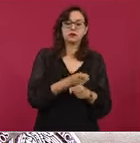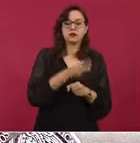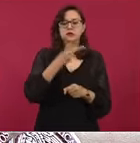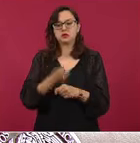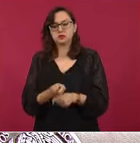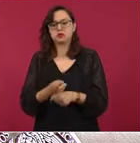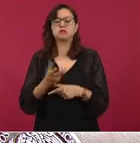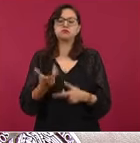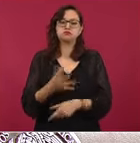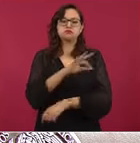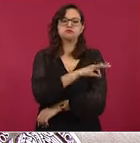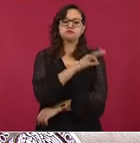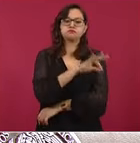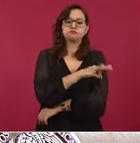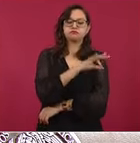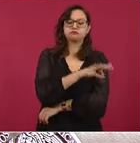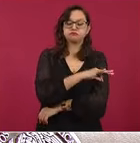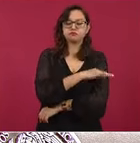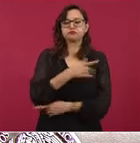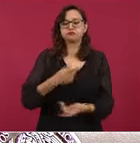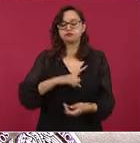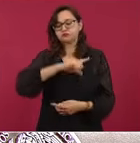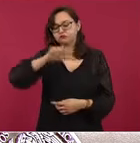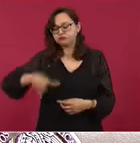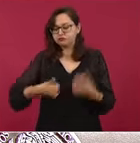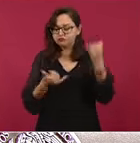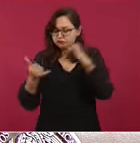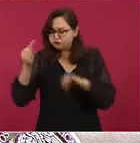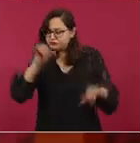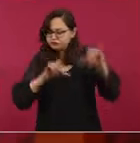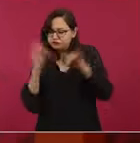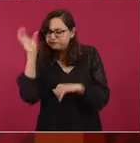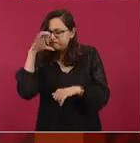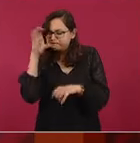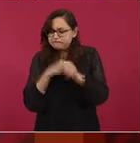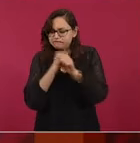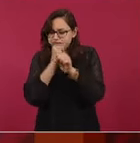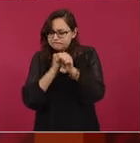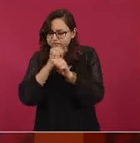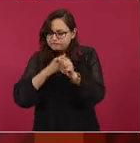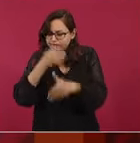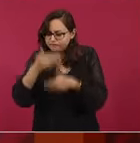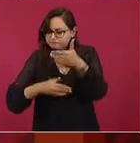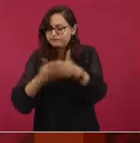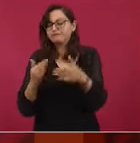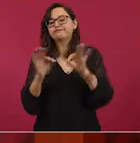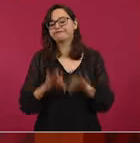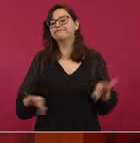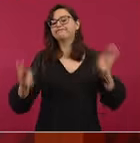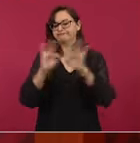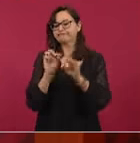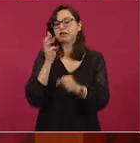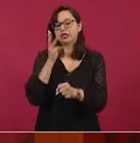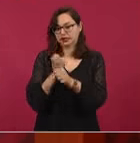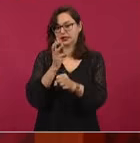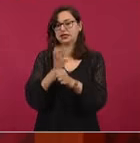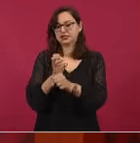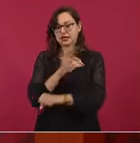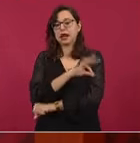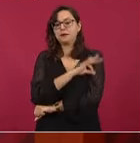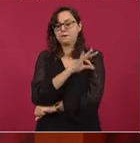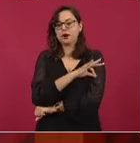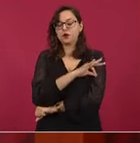con 1 sola dosis, la ciencia fue demostrando que era necesario tener un refuerzo de vacunación. Y con el refuerzo se